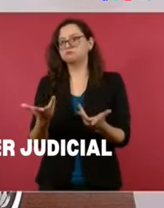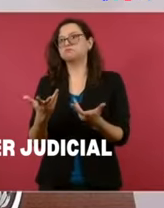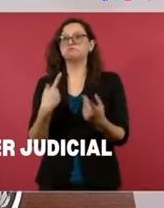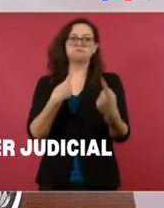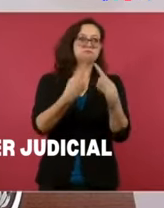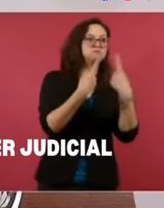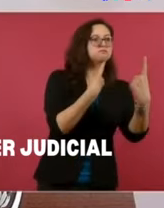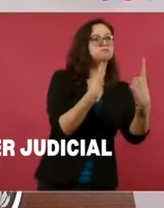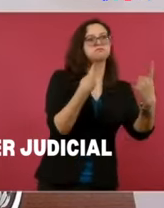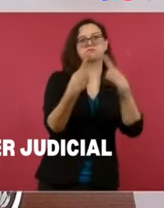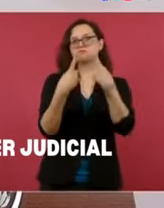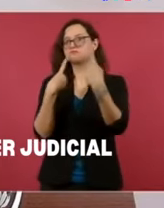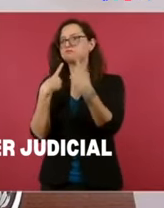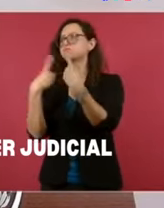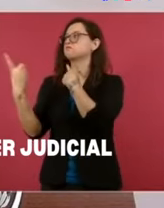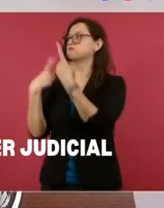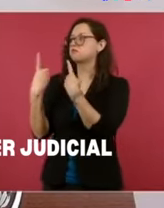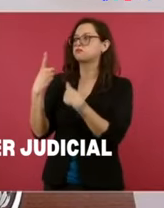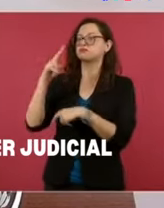universidades